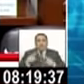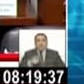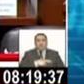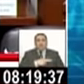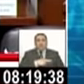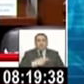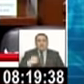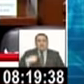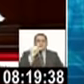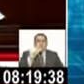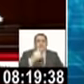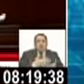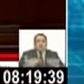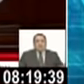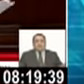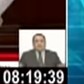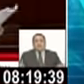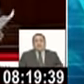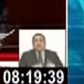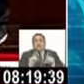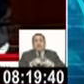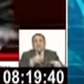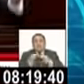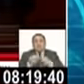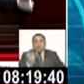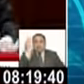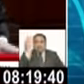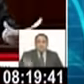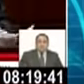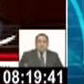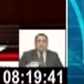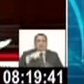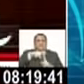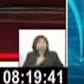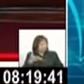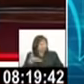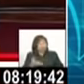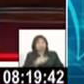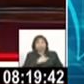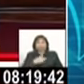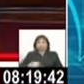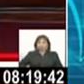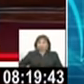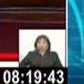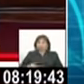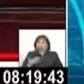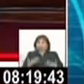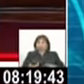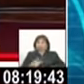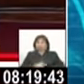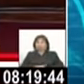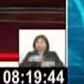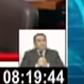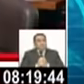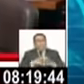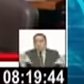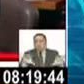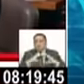o sea, la votación de ellos a favor de la vacancia fue una